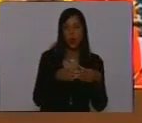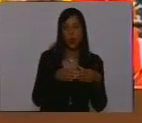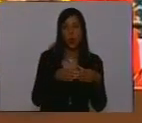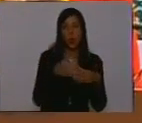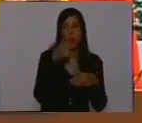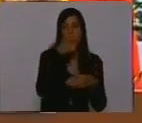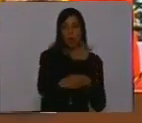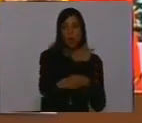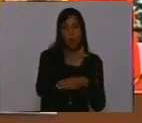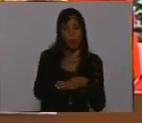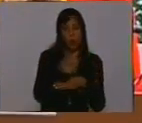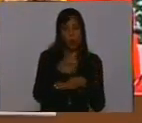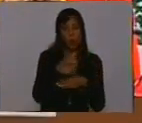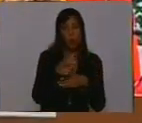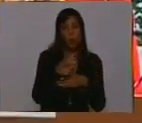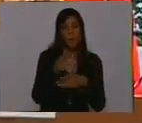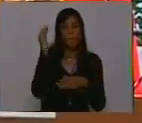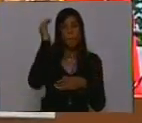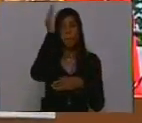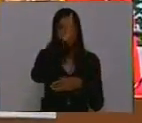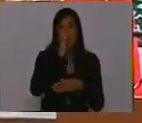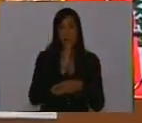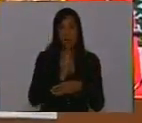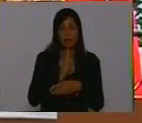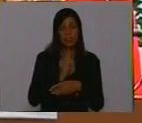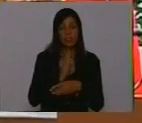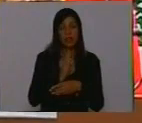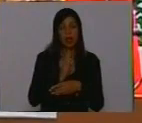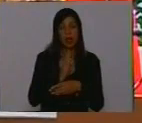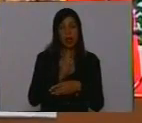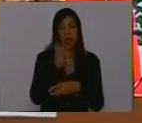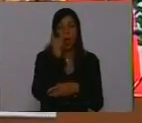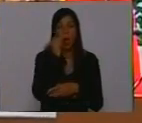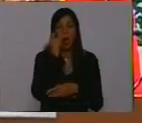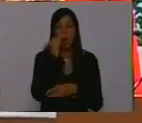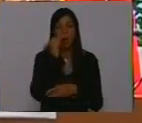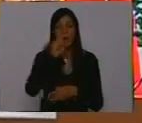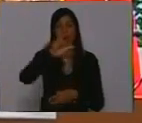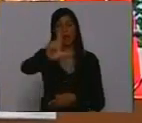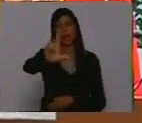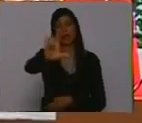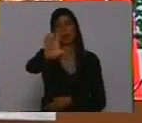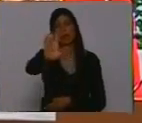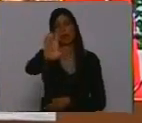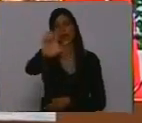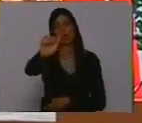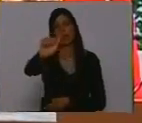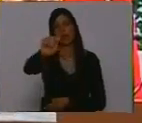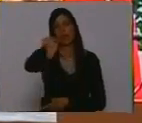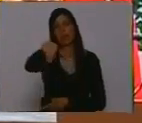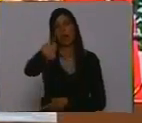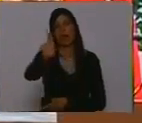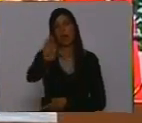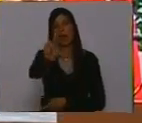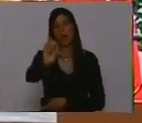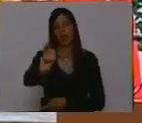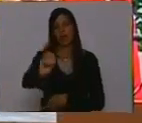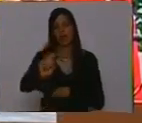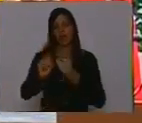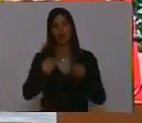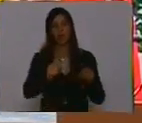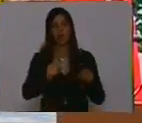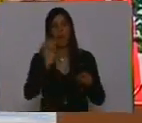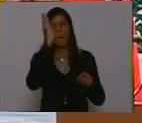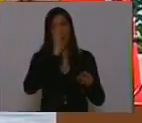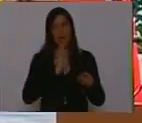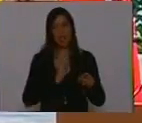están de la República del Brasil, el compañero Geandro Alves, militante del Movimiento de Trabajadores